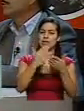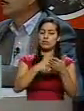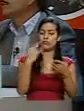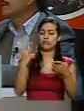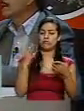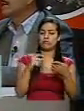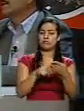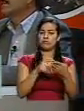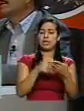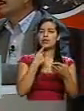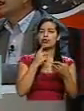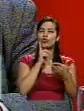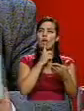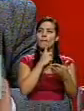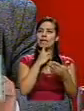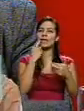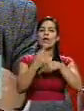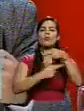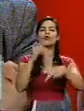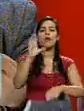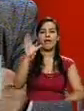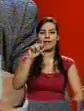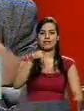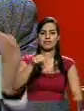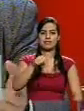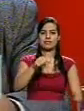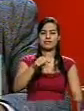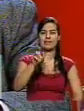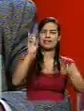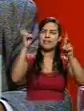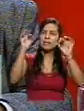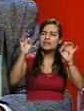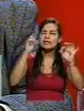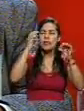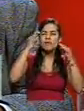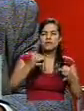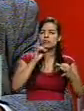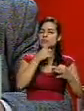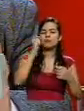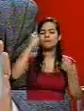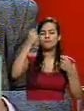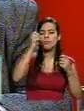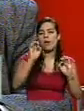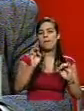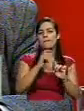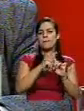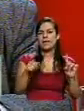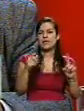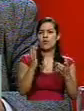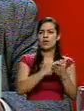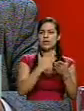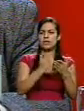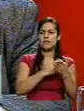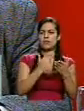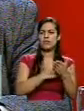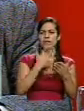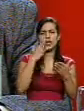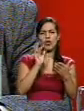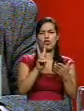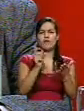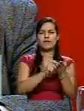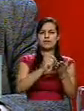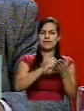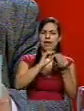La Revolución de Caracas, se llama, no recuerdo ahora bien el título, La Revolución de Caracas. Ha sido editado muy poco, creo unas